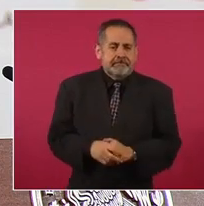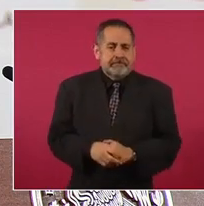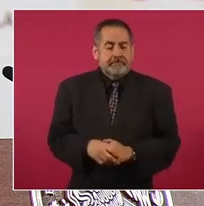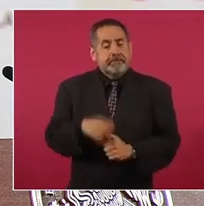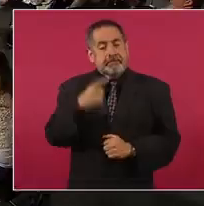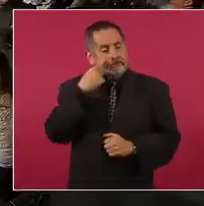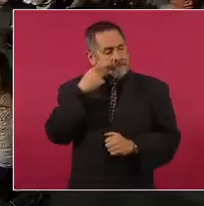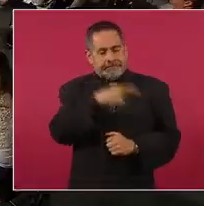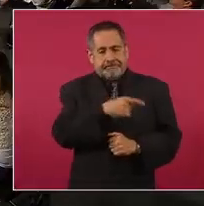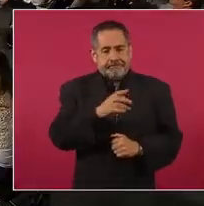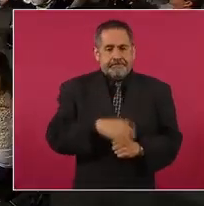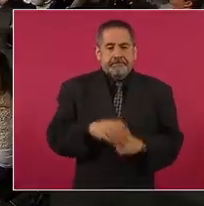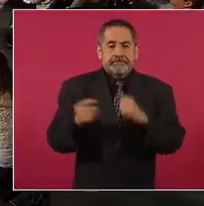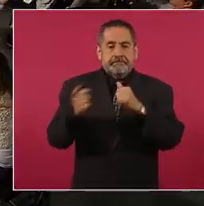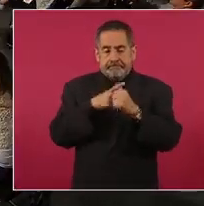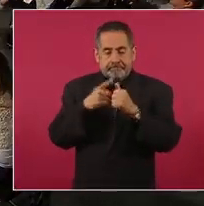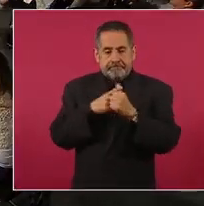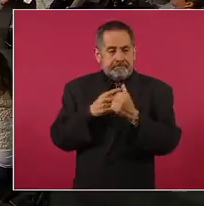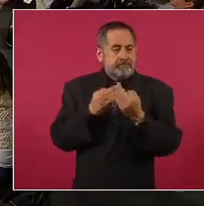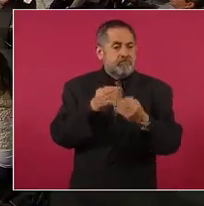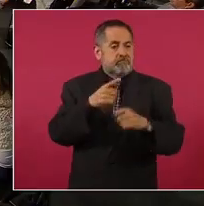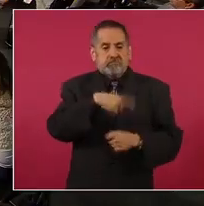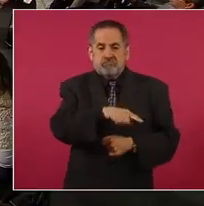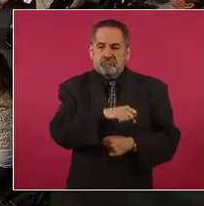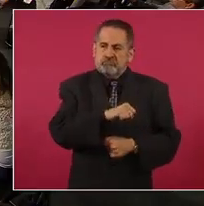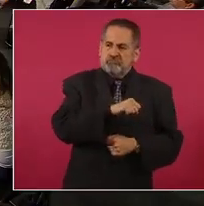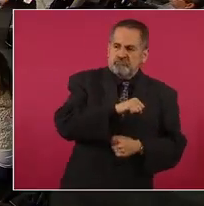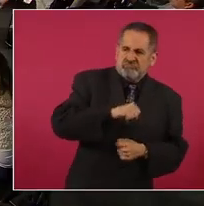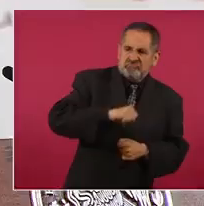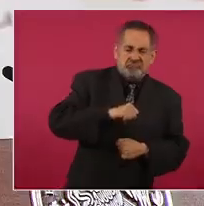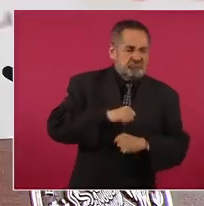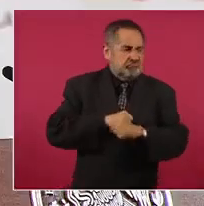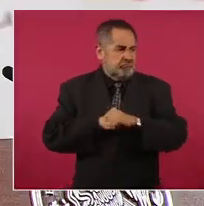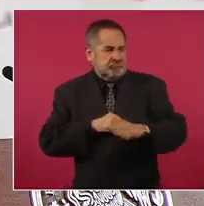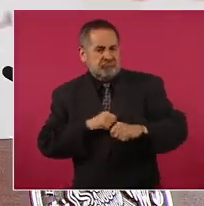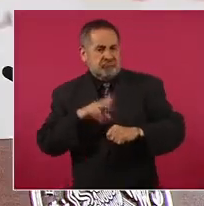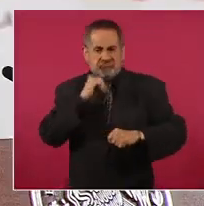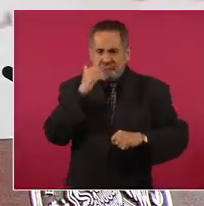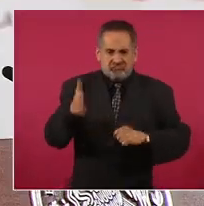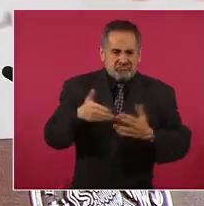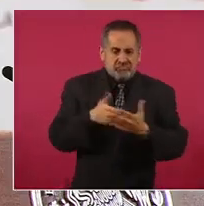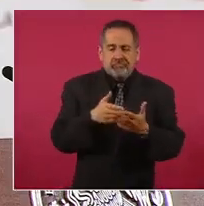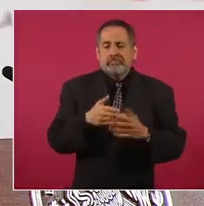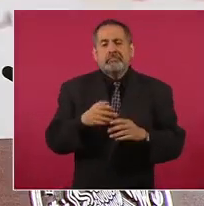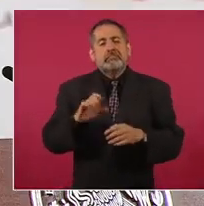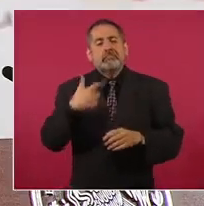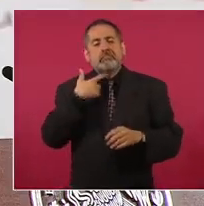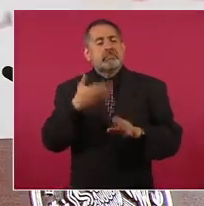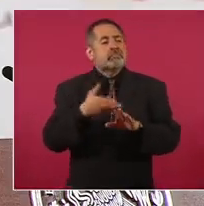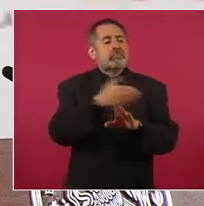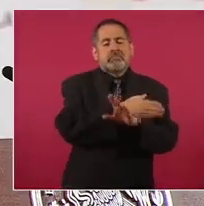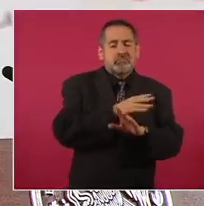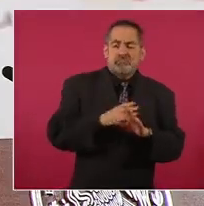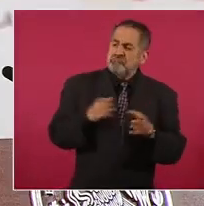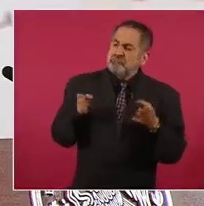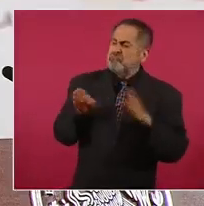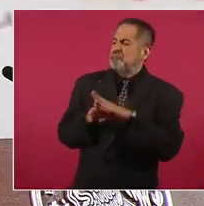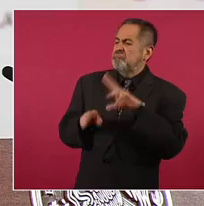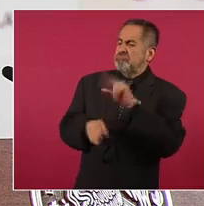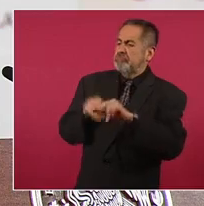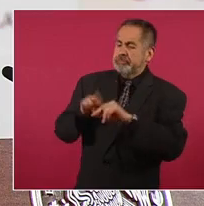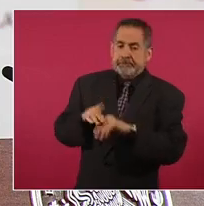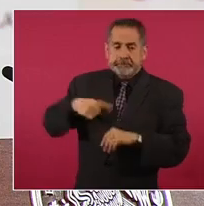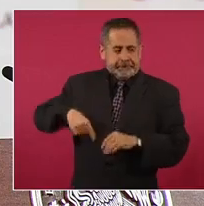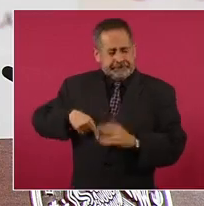fue enfrentar las inercias, las resistencias y los obstáculos del viejo régimen para romper el